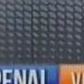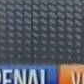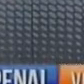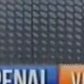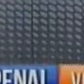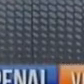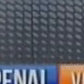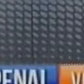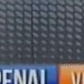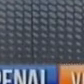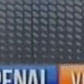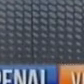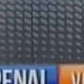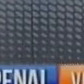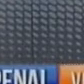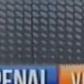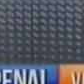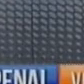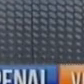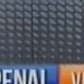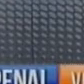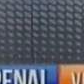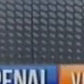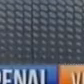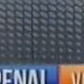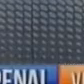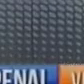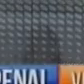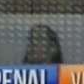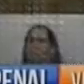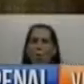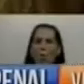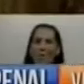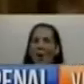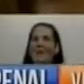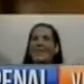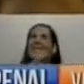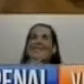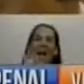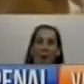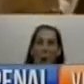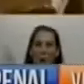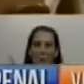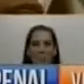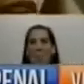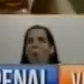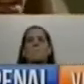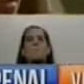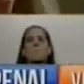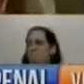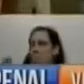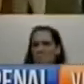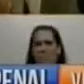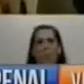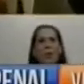Penal regula los mecanismos por los cuales se va a llevar adelante un proceso penal. Y la modernización